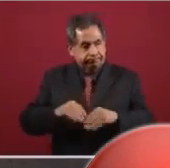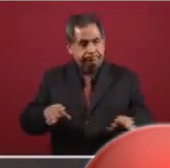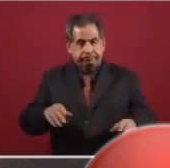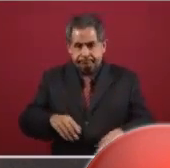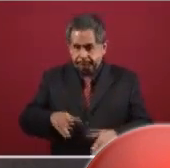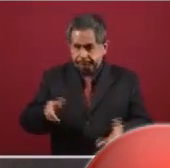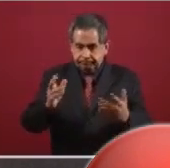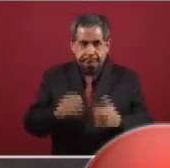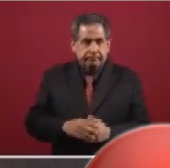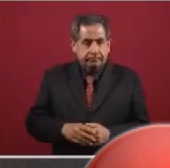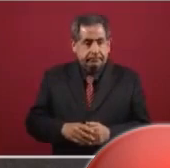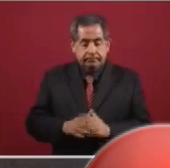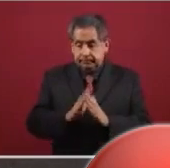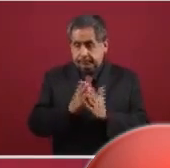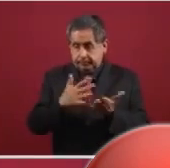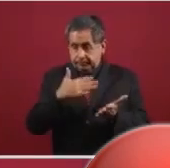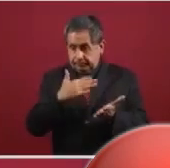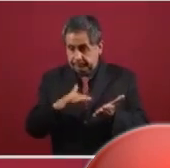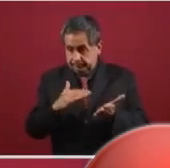La lectura es